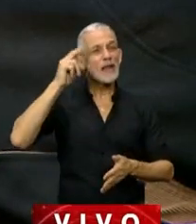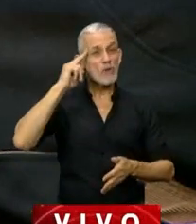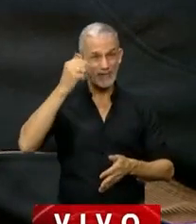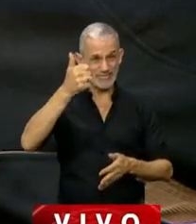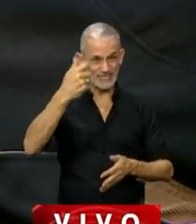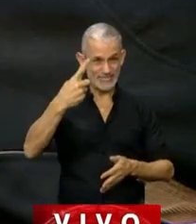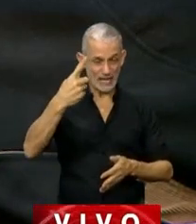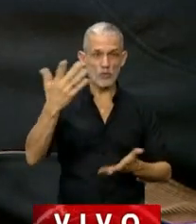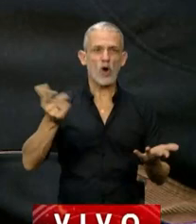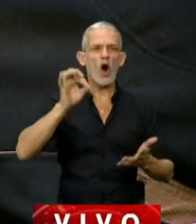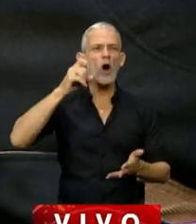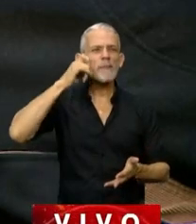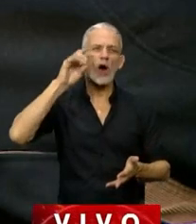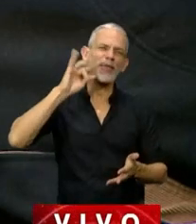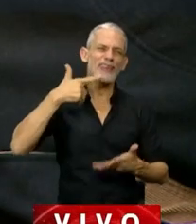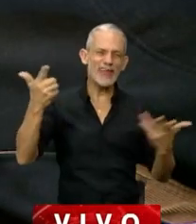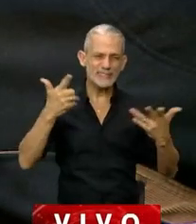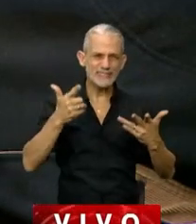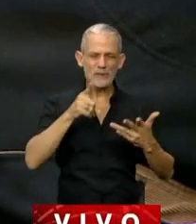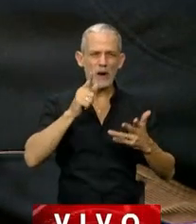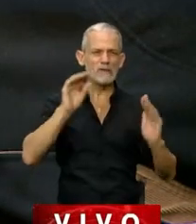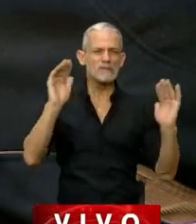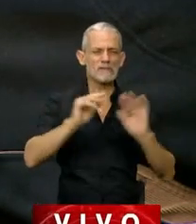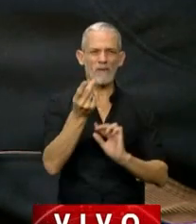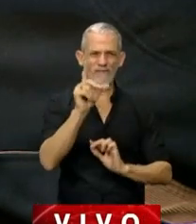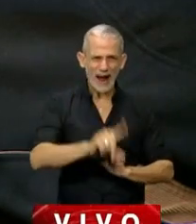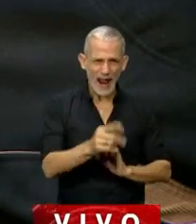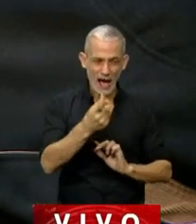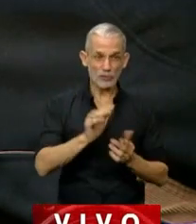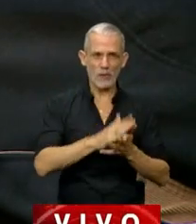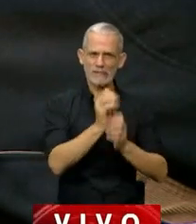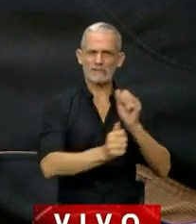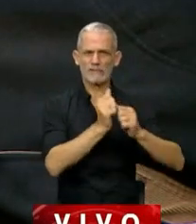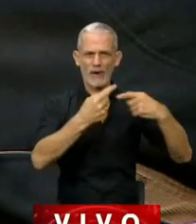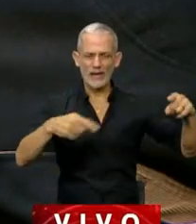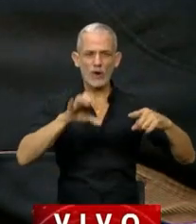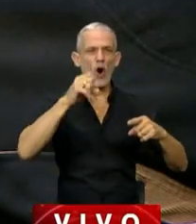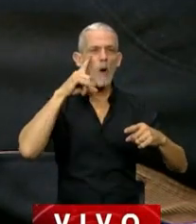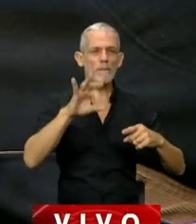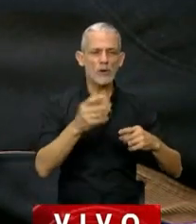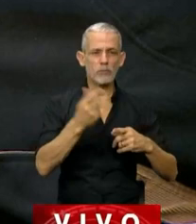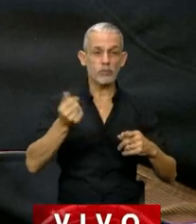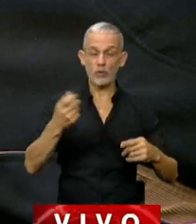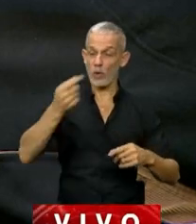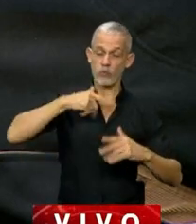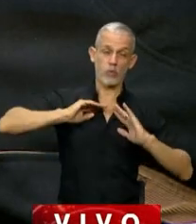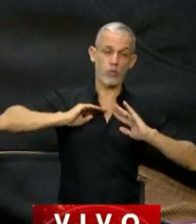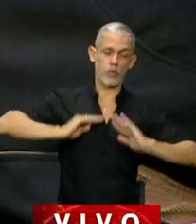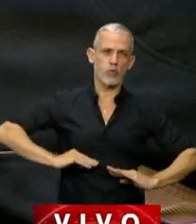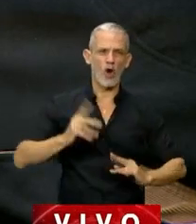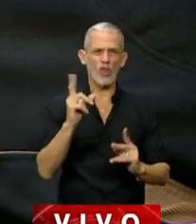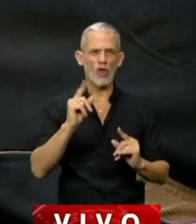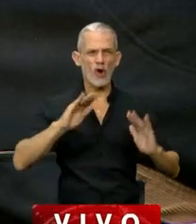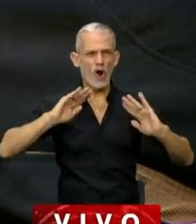estupefacientes. Estamos hablando de opioides que tienen un bajo costo en lo que es la fabricación, un bajo costo en lo que es la implementación, pero